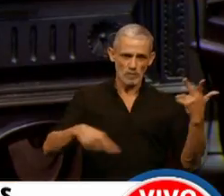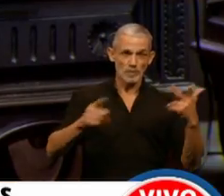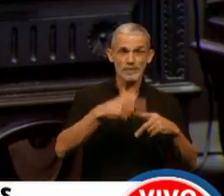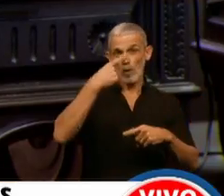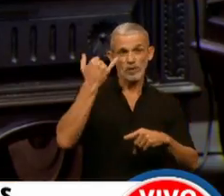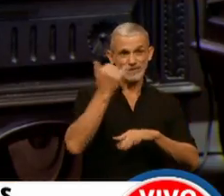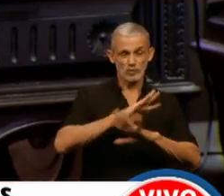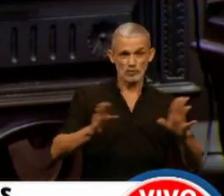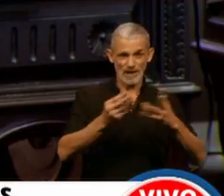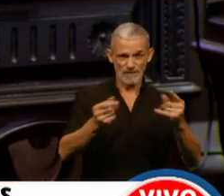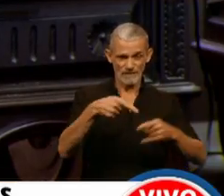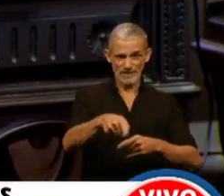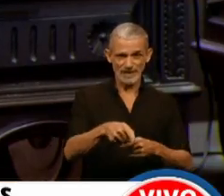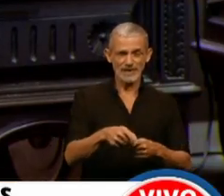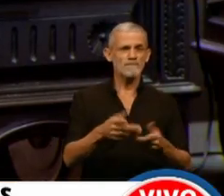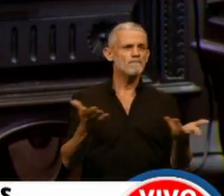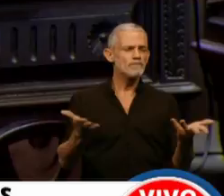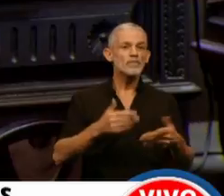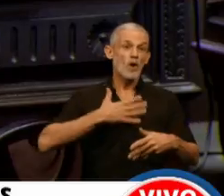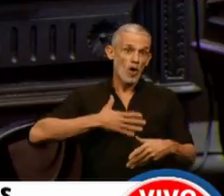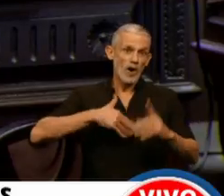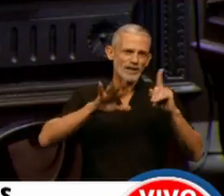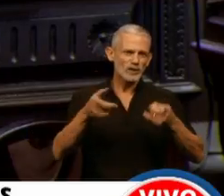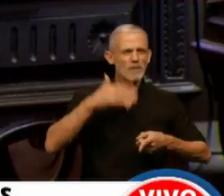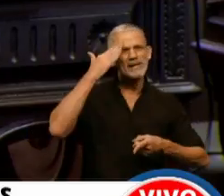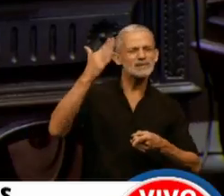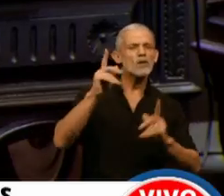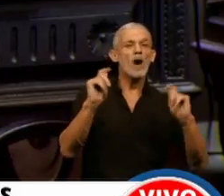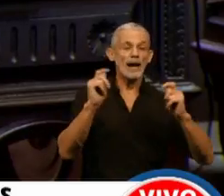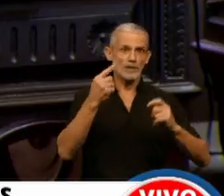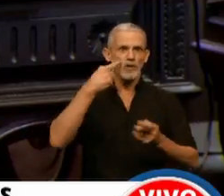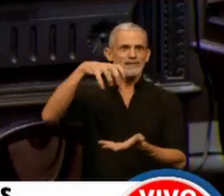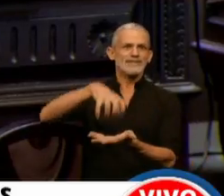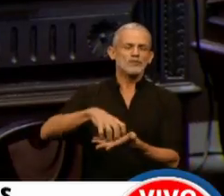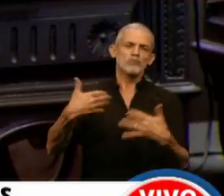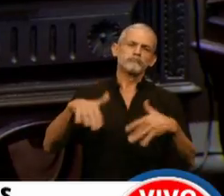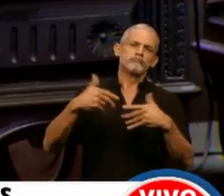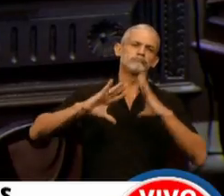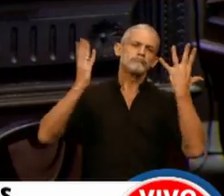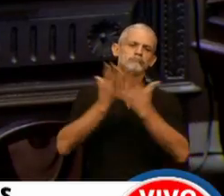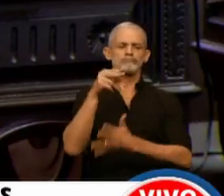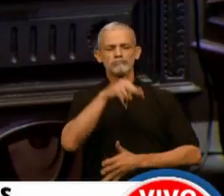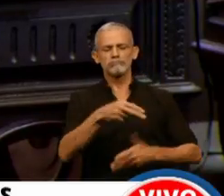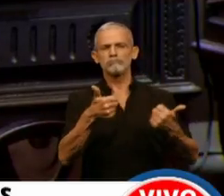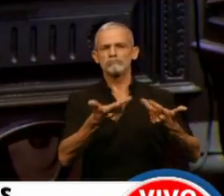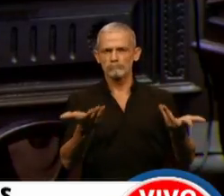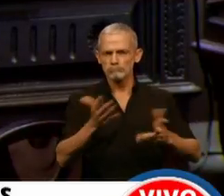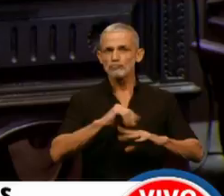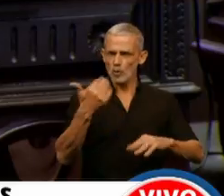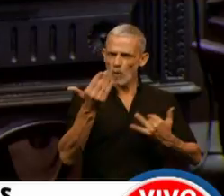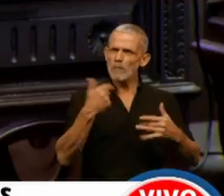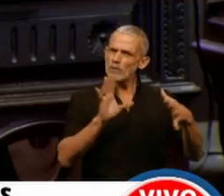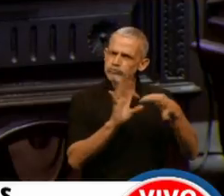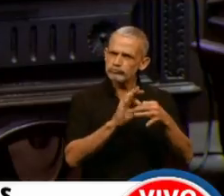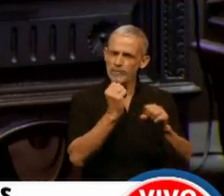para ir cerrando señor presidente celebrar saludar una institución de prestigio internacional la cual pude